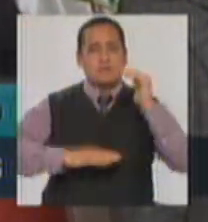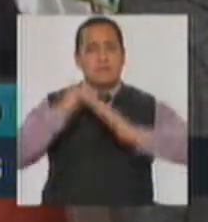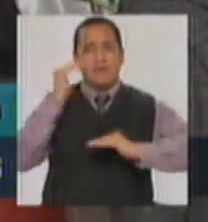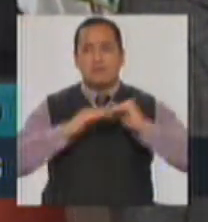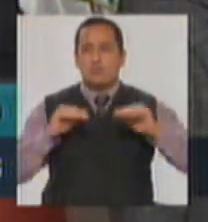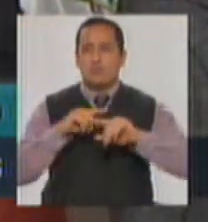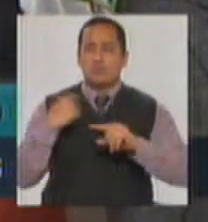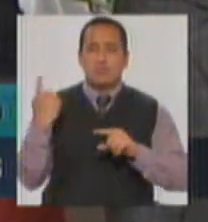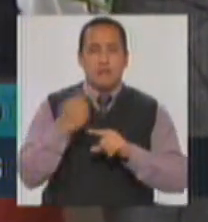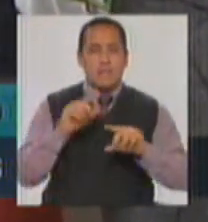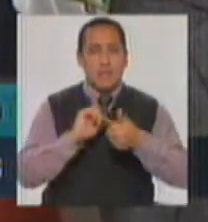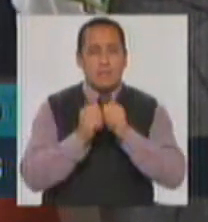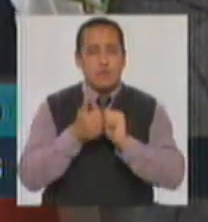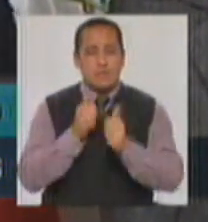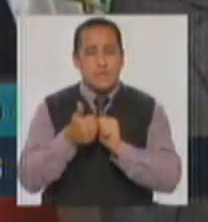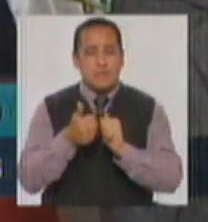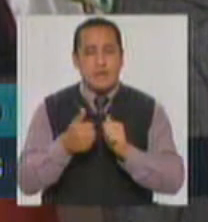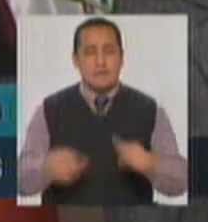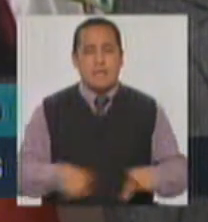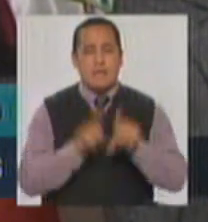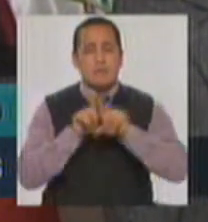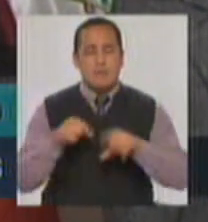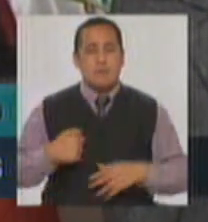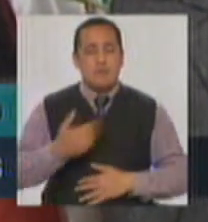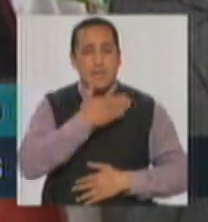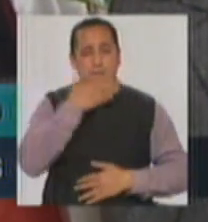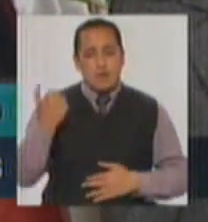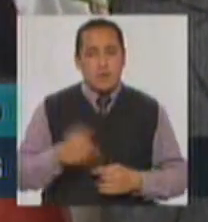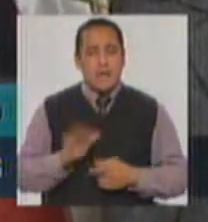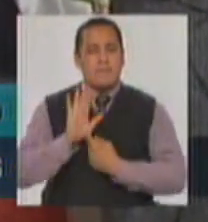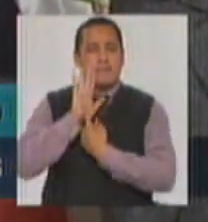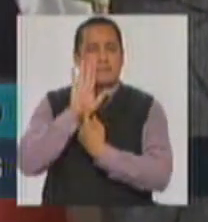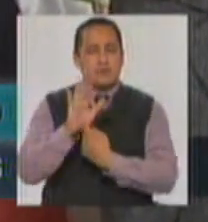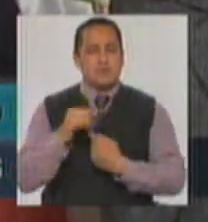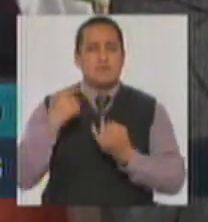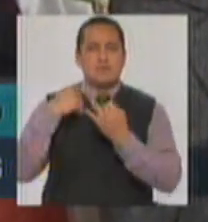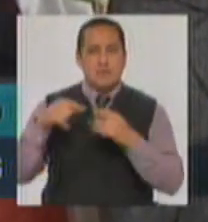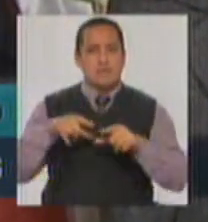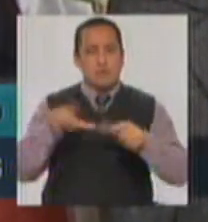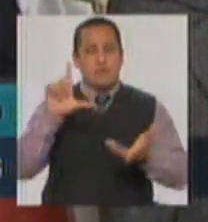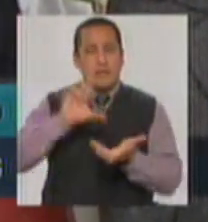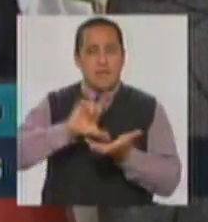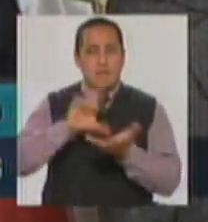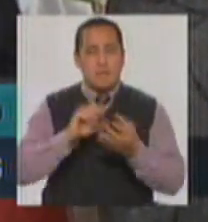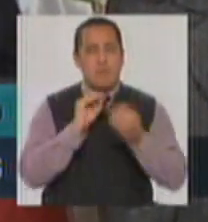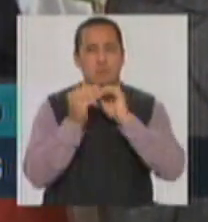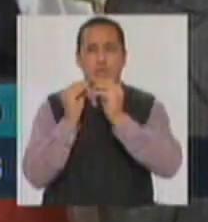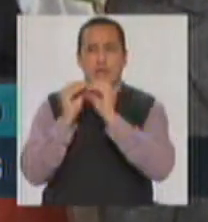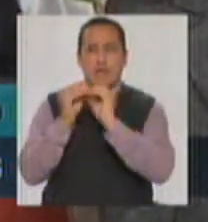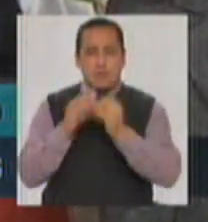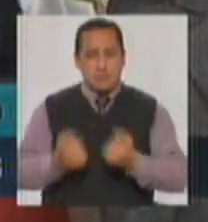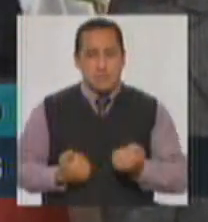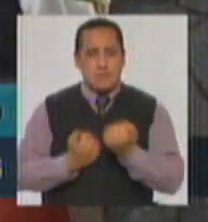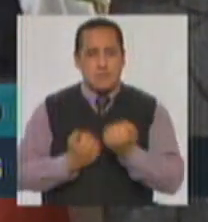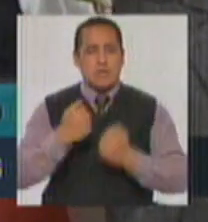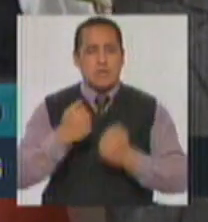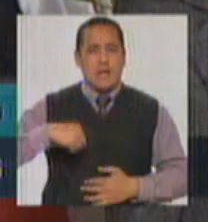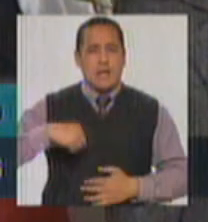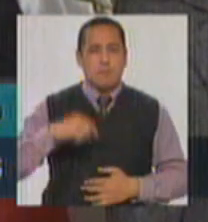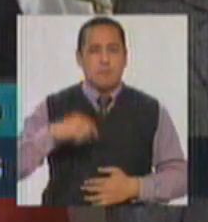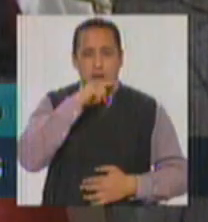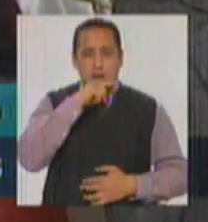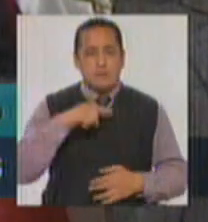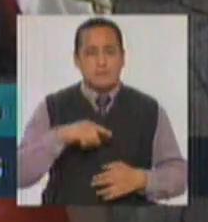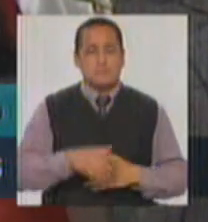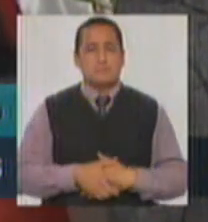infraestructura deportiva, vamos a mejorar la presentación de nuestra ciudad, en la cual vamos a apoyar a nuestra alcaldesa, de